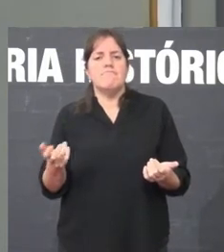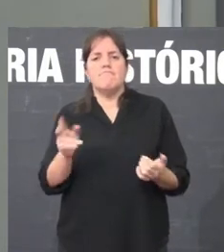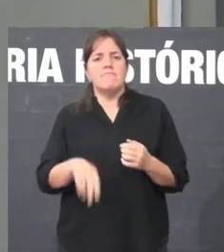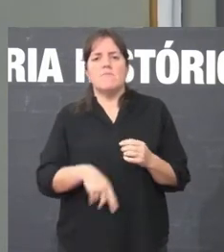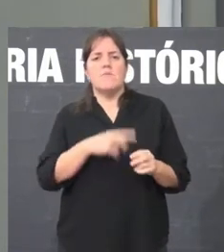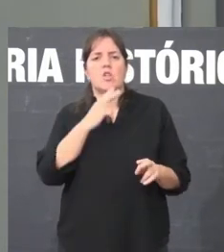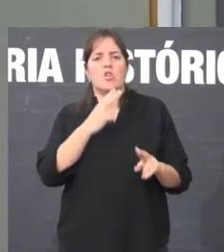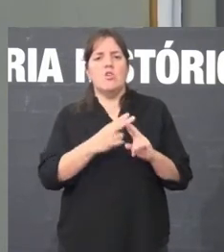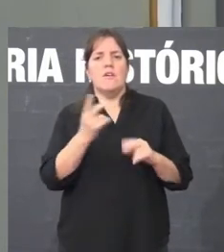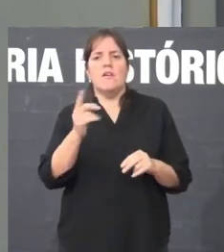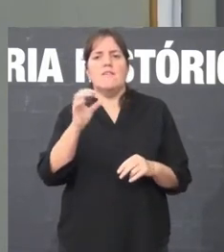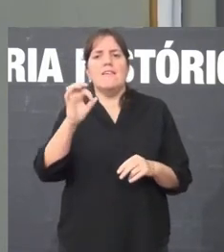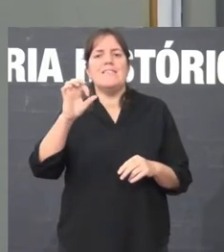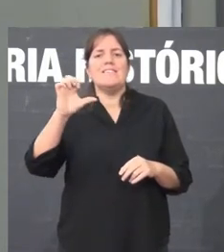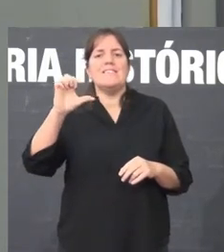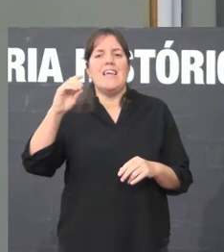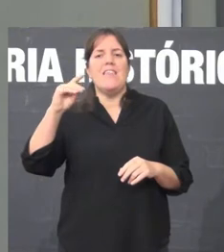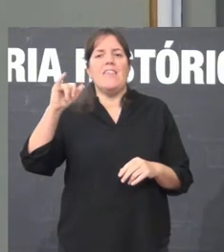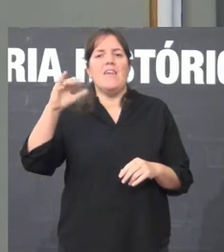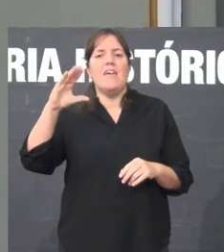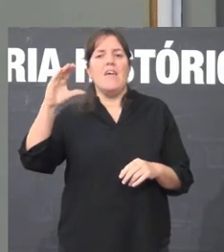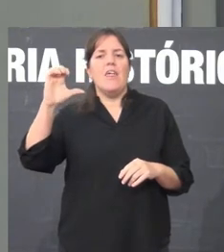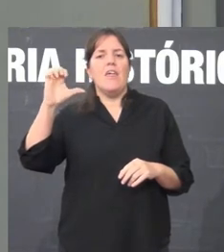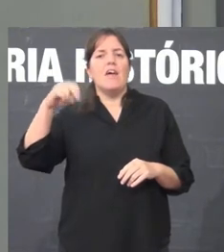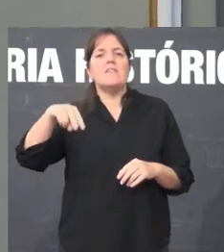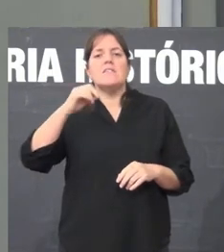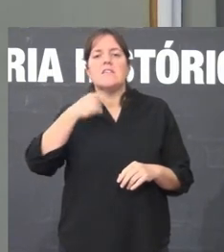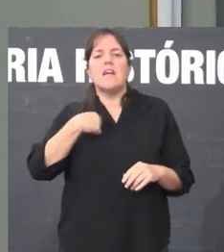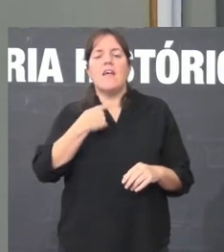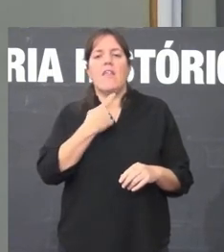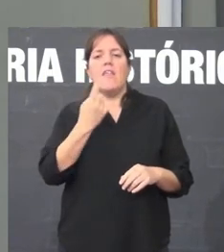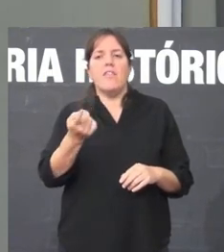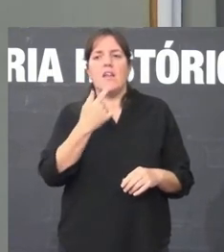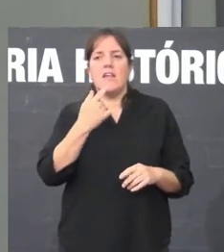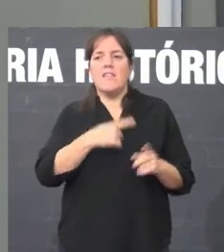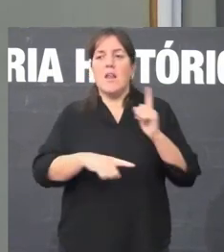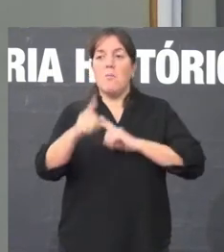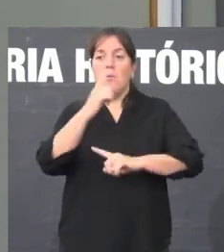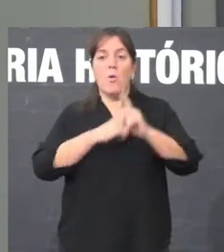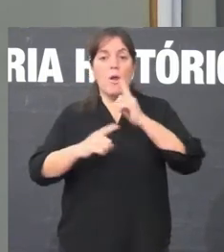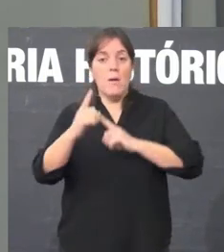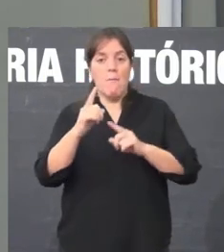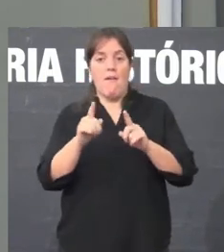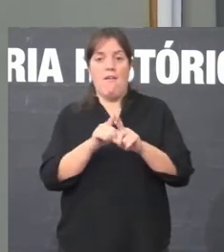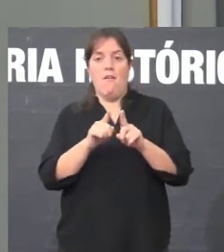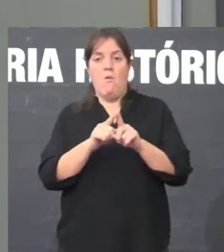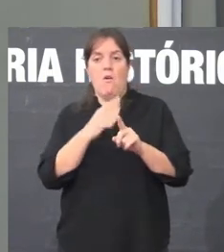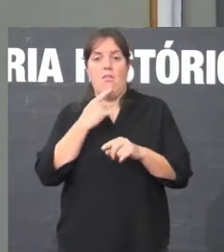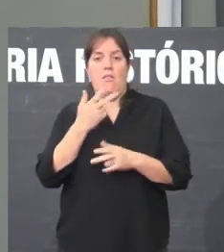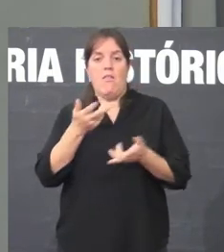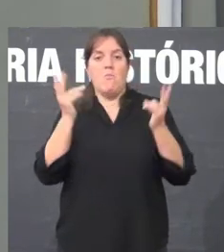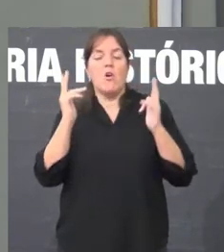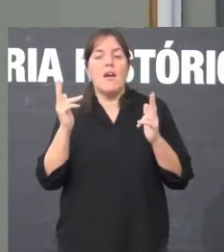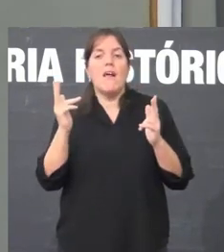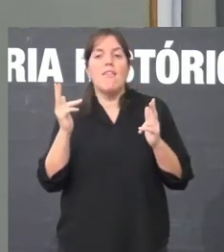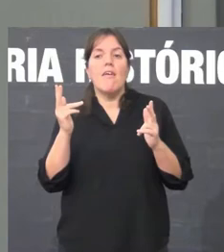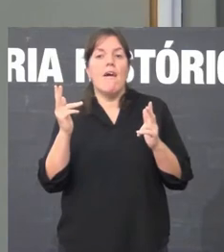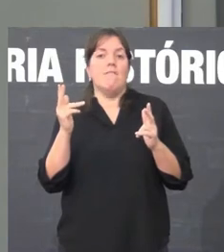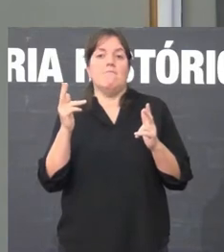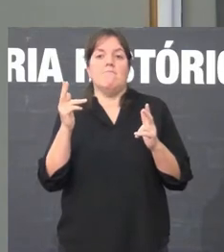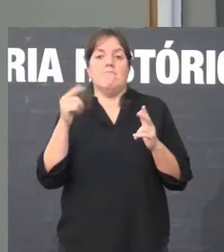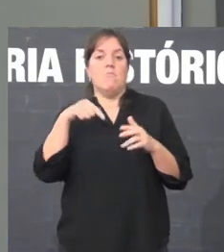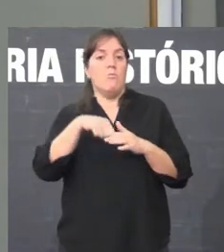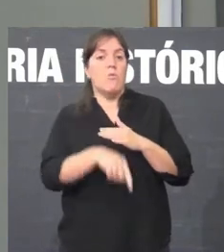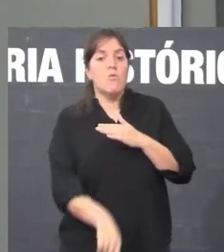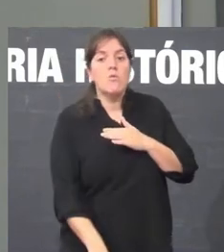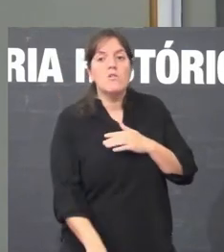propiamente sedicentes, ¿no? Bueno, isto quería decir que me parece que o problema é tan fondo da democracia que dificilmente